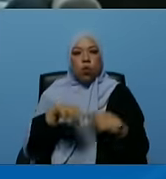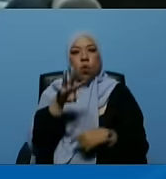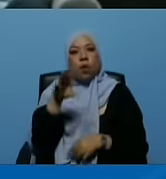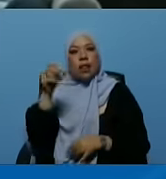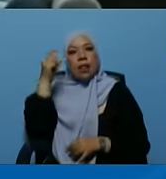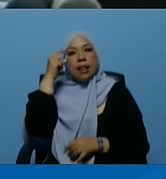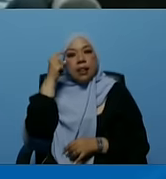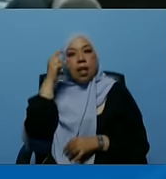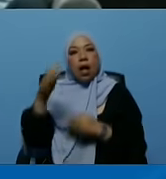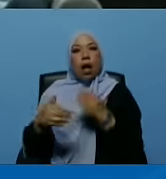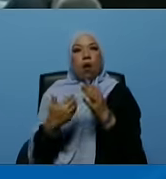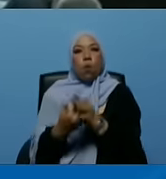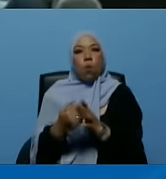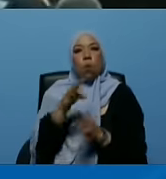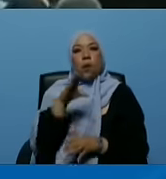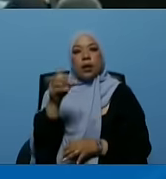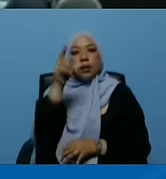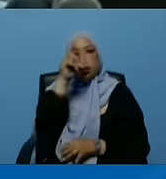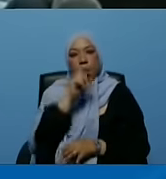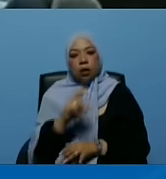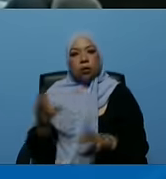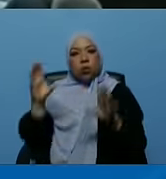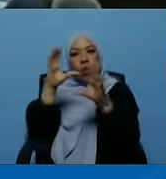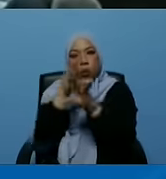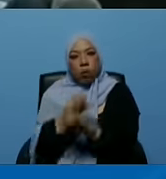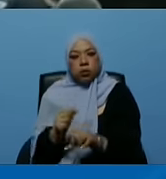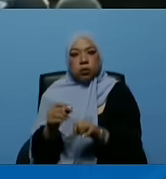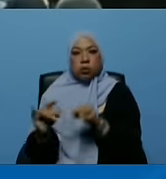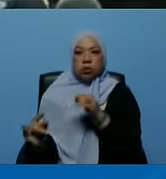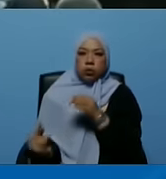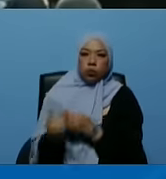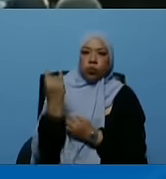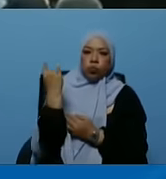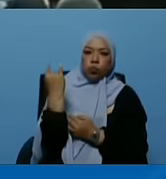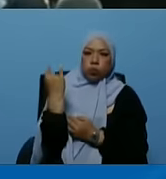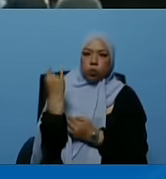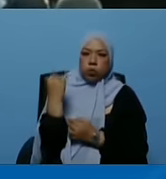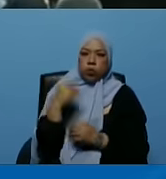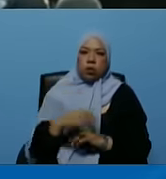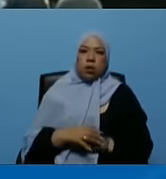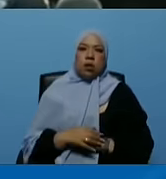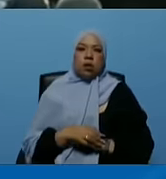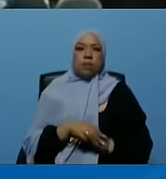días y 40 noches, y trató de engañarlo,